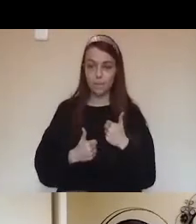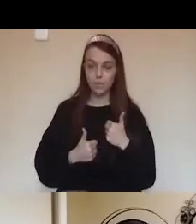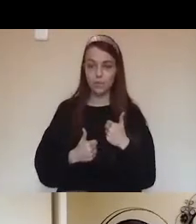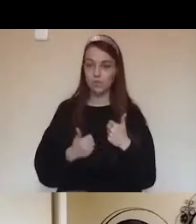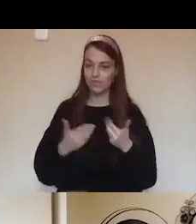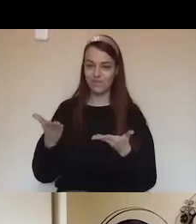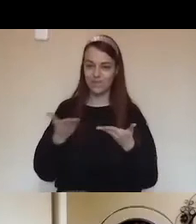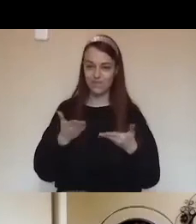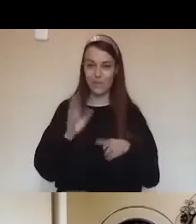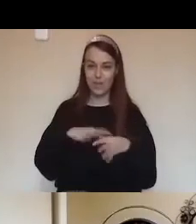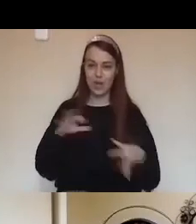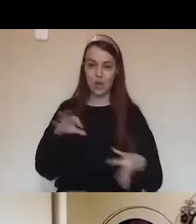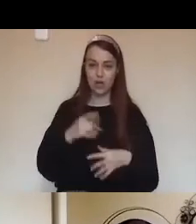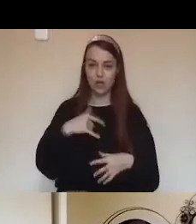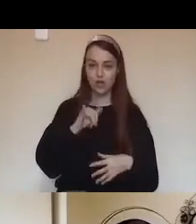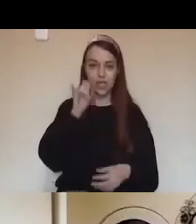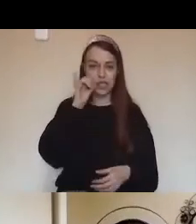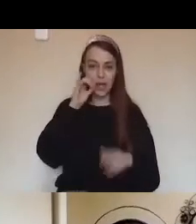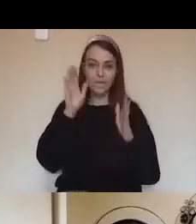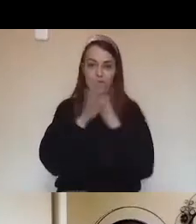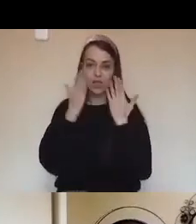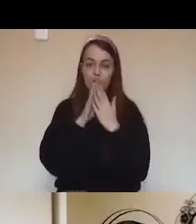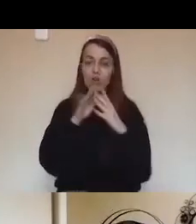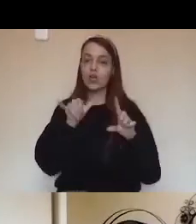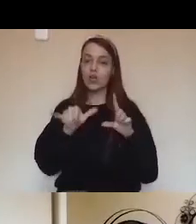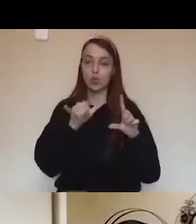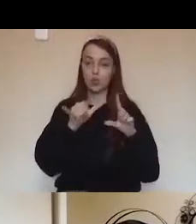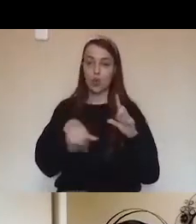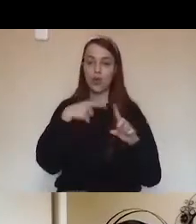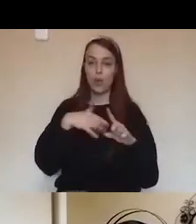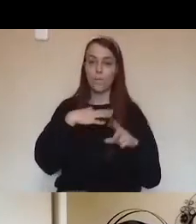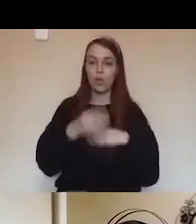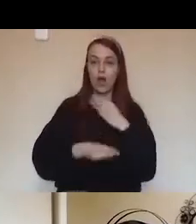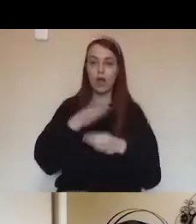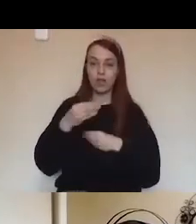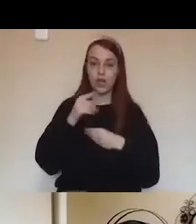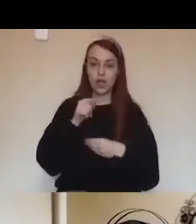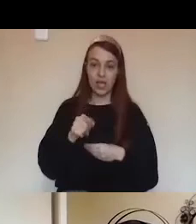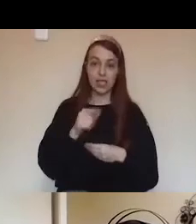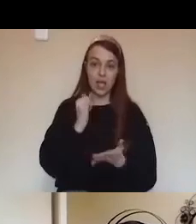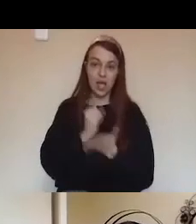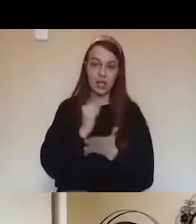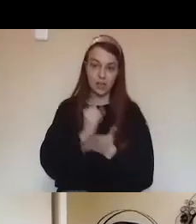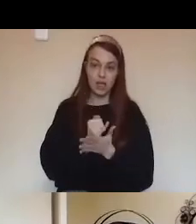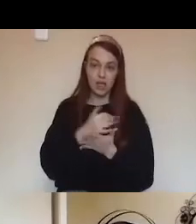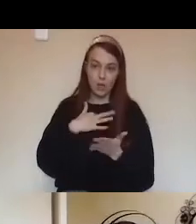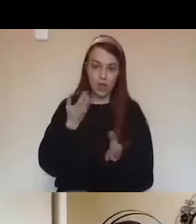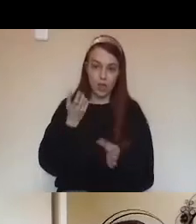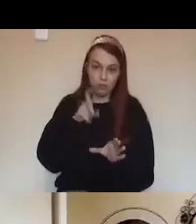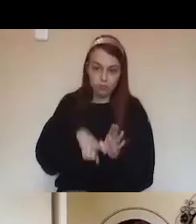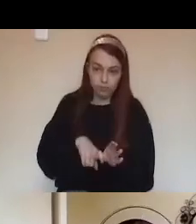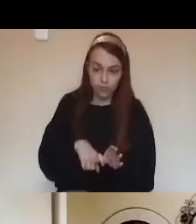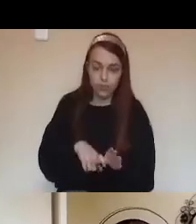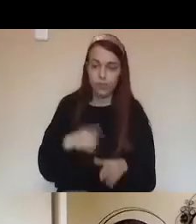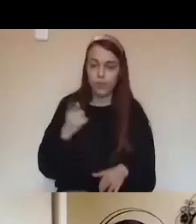Tenemos Instagram, Facebook y el canal de YouTube para que puedan hacer esta experiencia. Y también